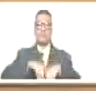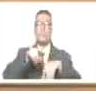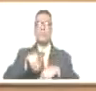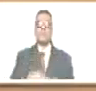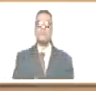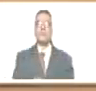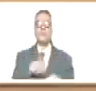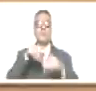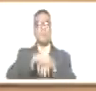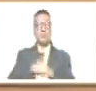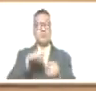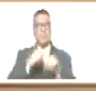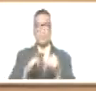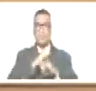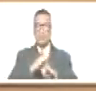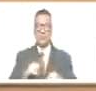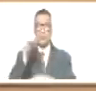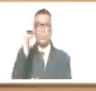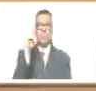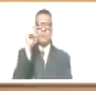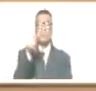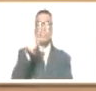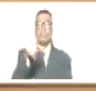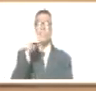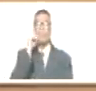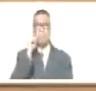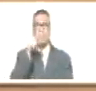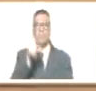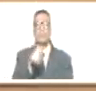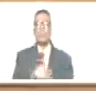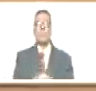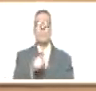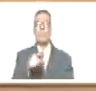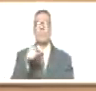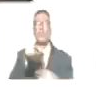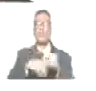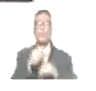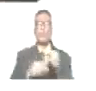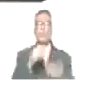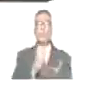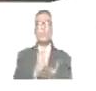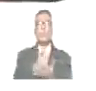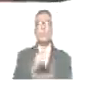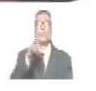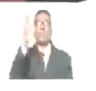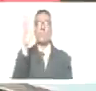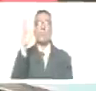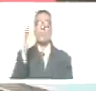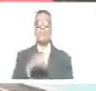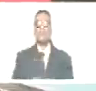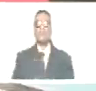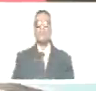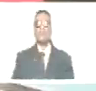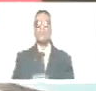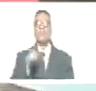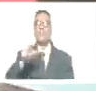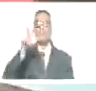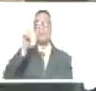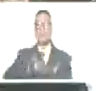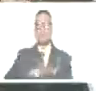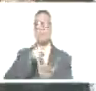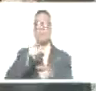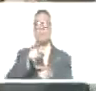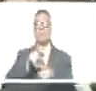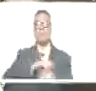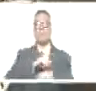allanamiento de la inmunidad parlamentaria de este sujeto, sírvanse a manifestarlo con la señal de costumbre. Queda aprobado por unanimidad.